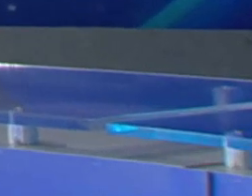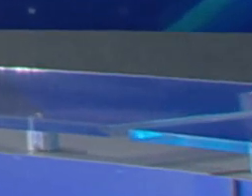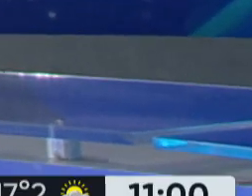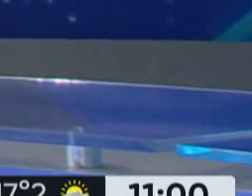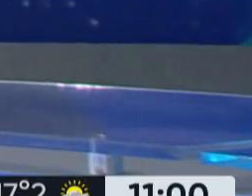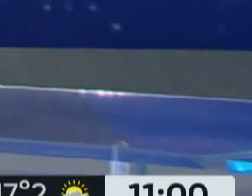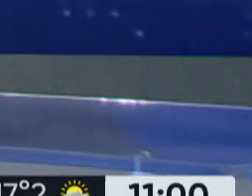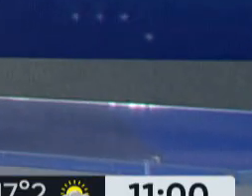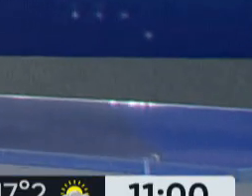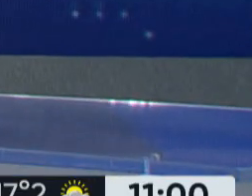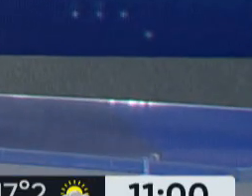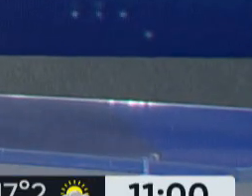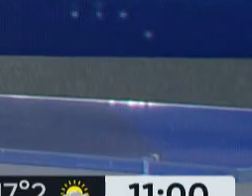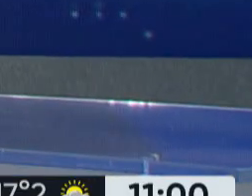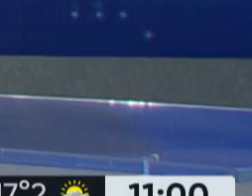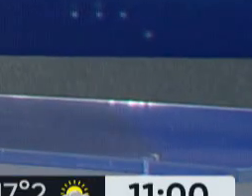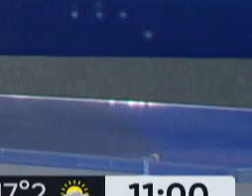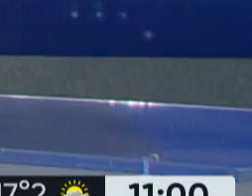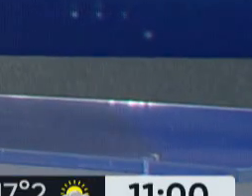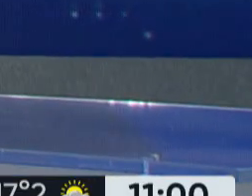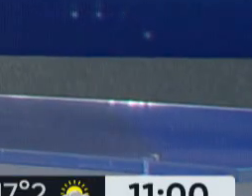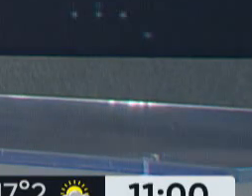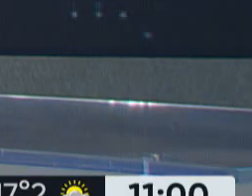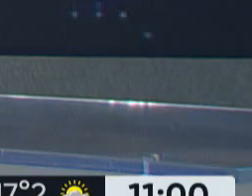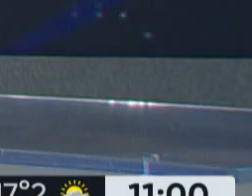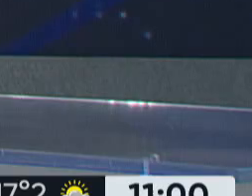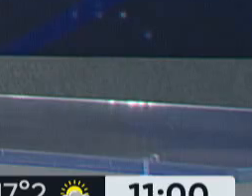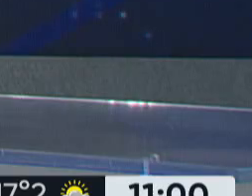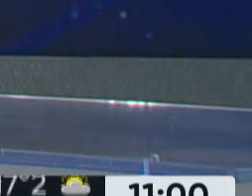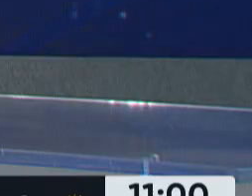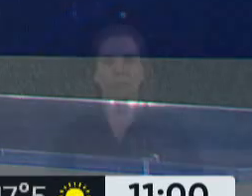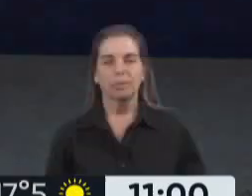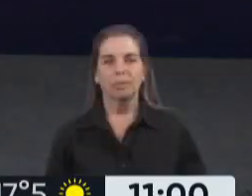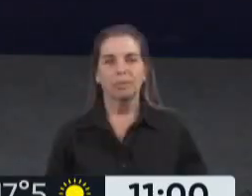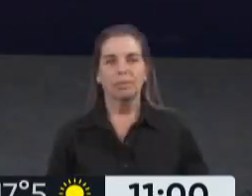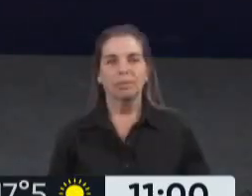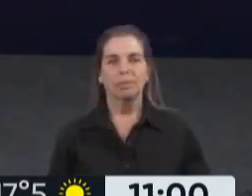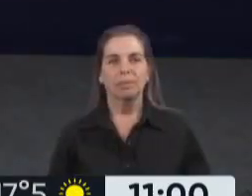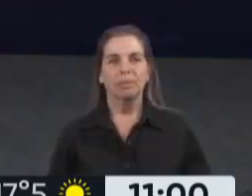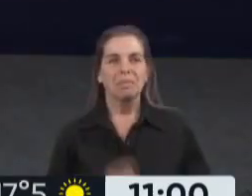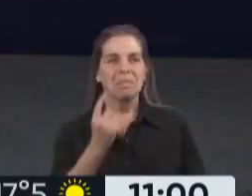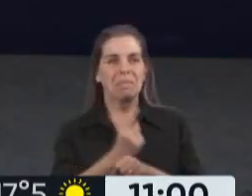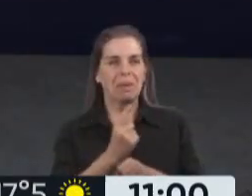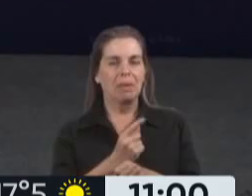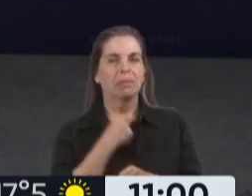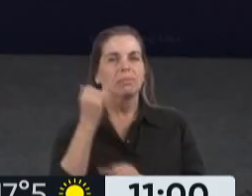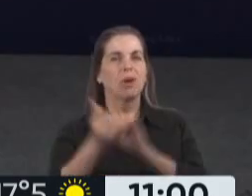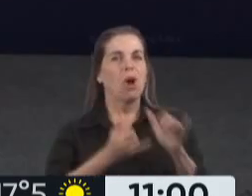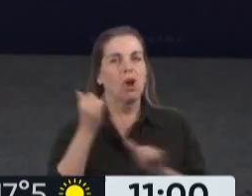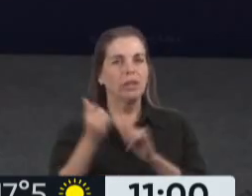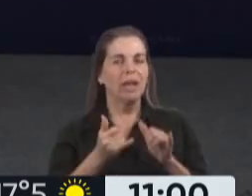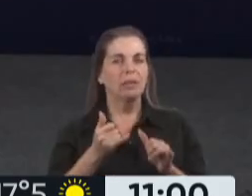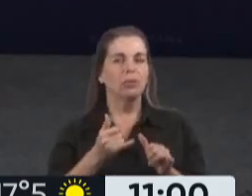¿Cómo están? Bienvenidos, muy buenos días. Nos vamos en vivo a Casa de Gobierno. Escuchamos al vocero presidencial. Bueno, en primer lugar, contarles una